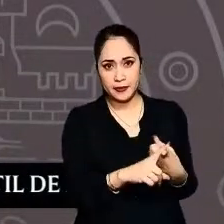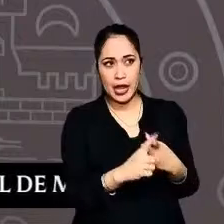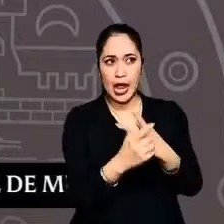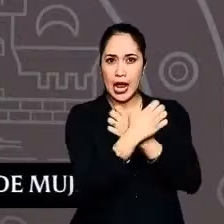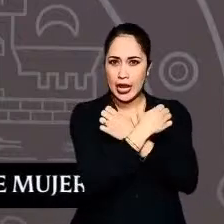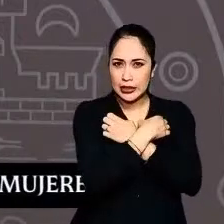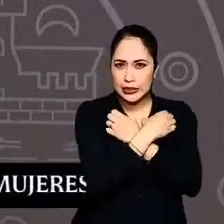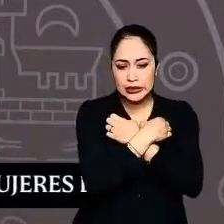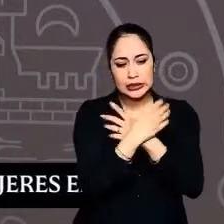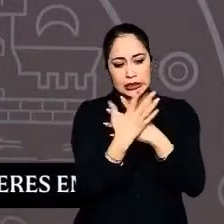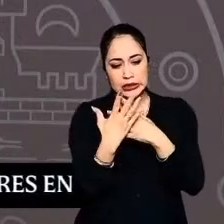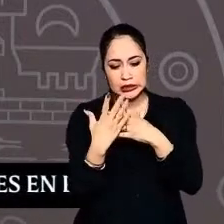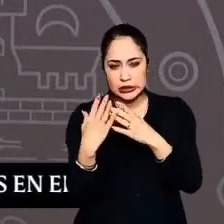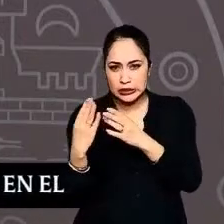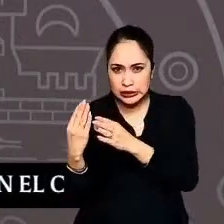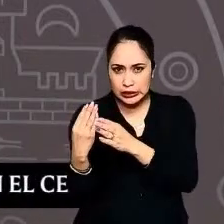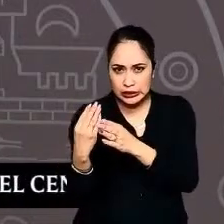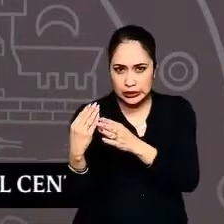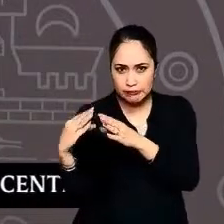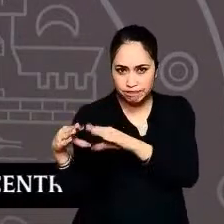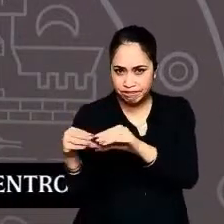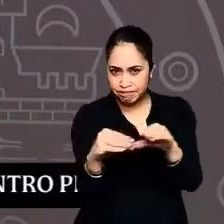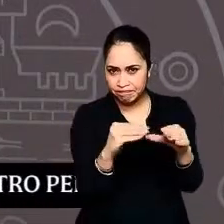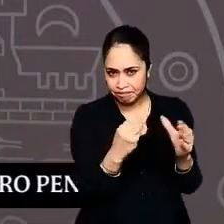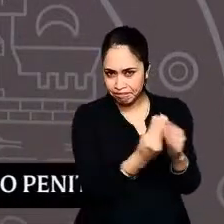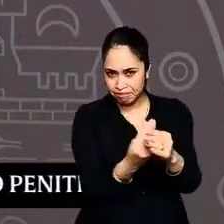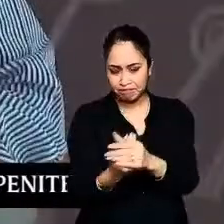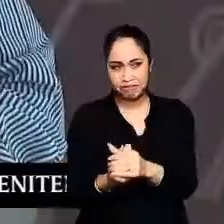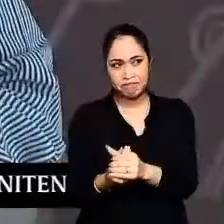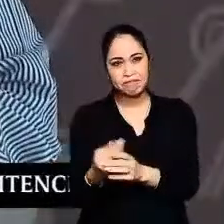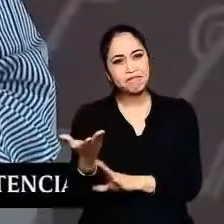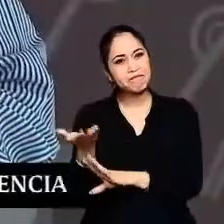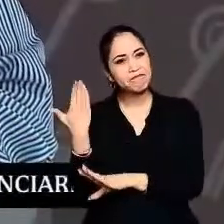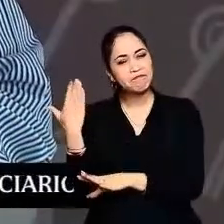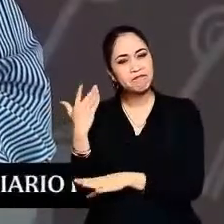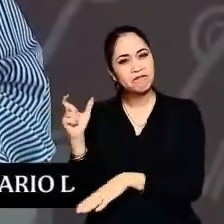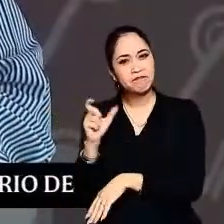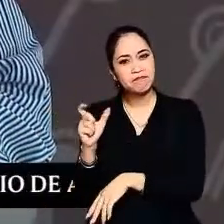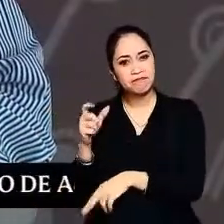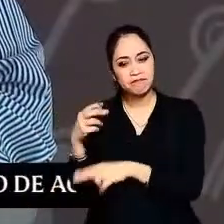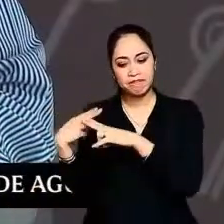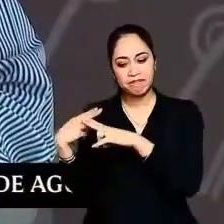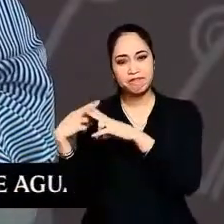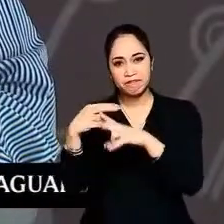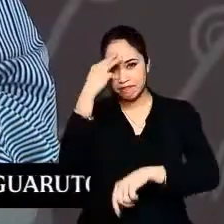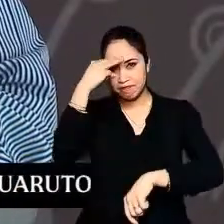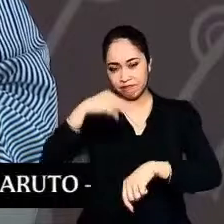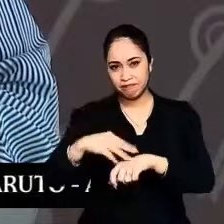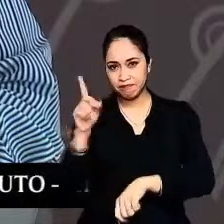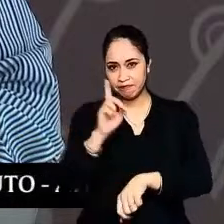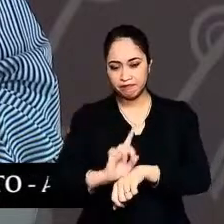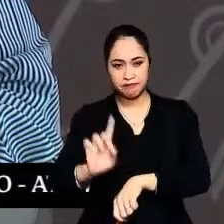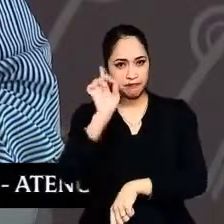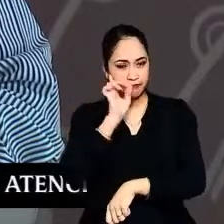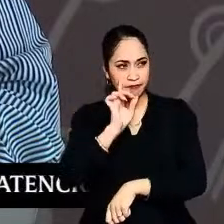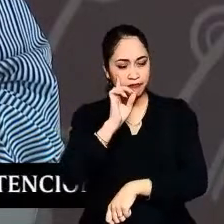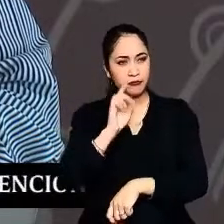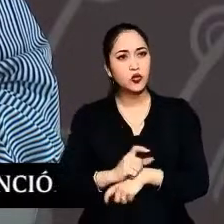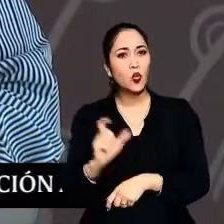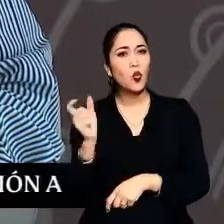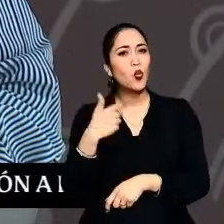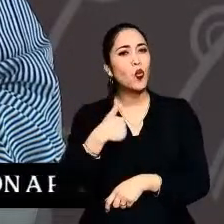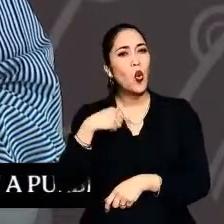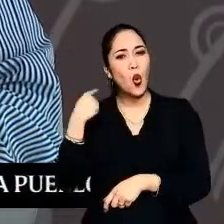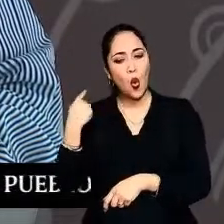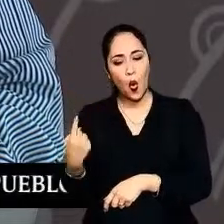educación. Yo el otro día les comentaba en el Día de la Mujer, cuando yo estaba joven, cuando